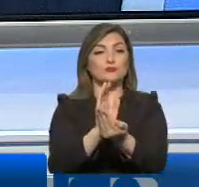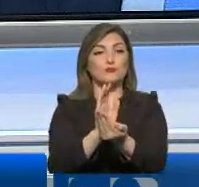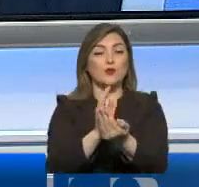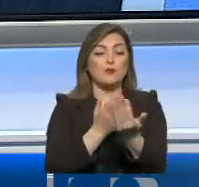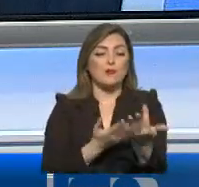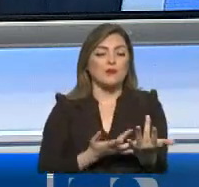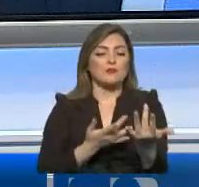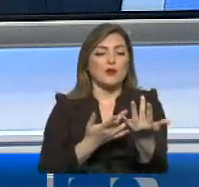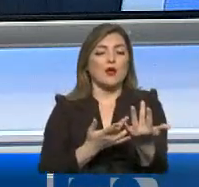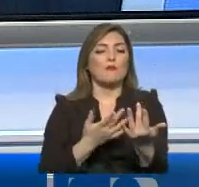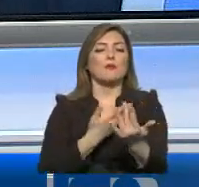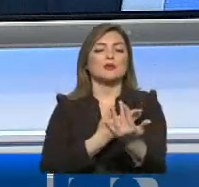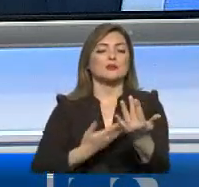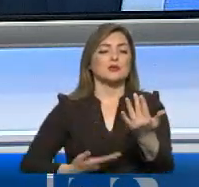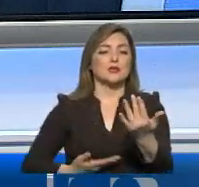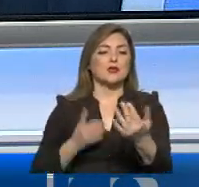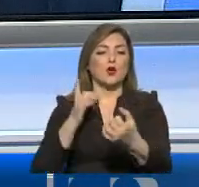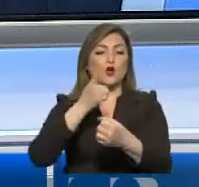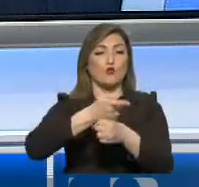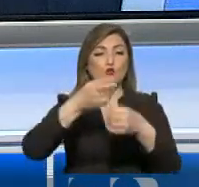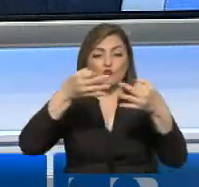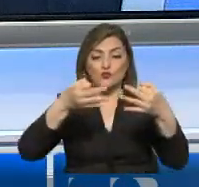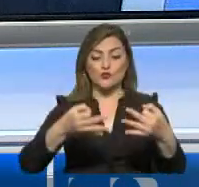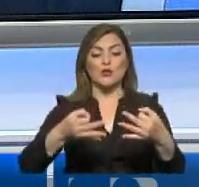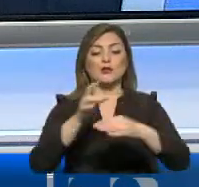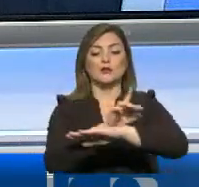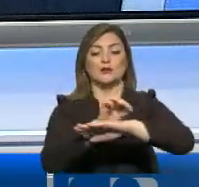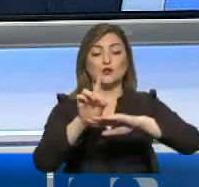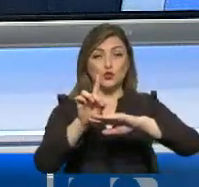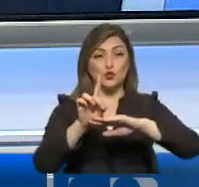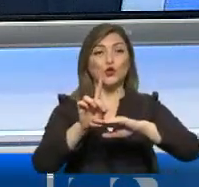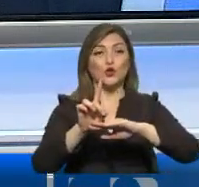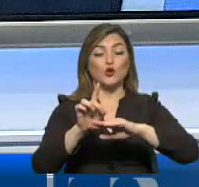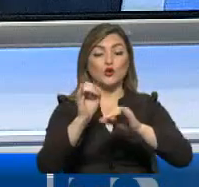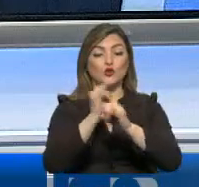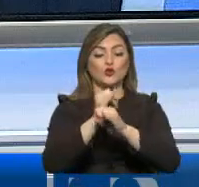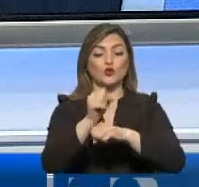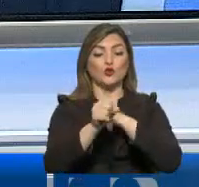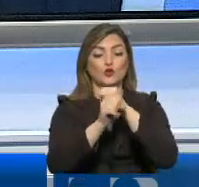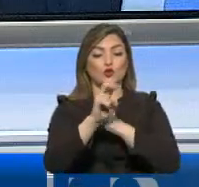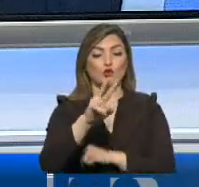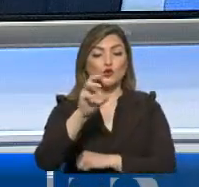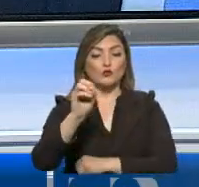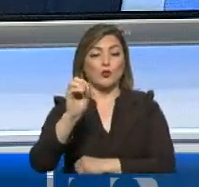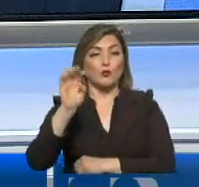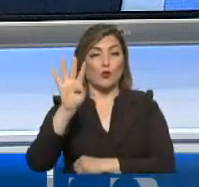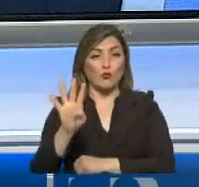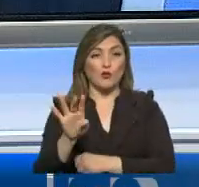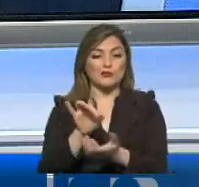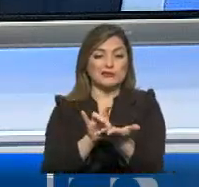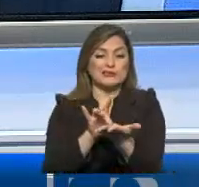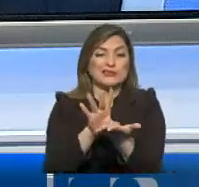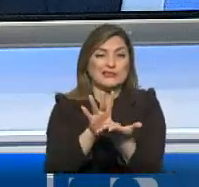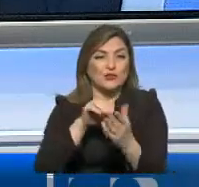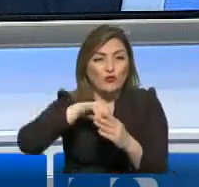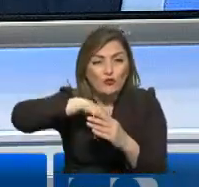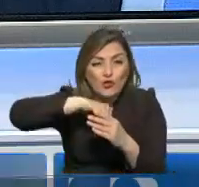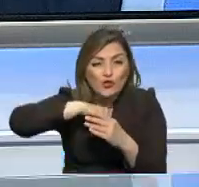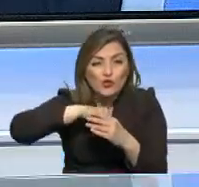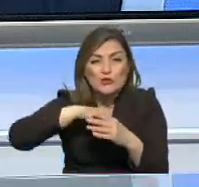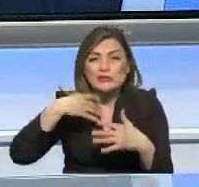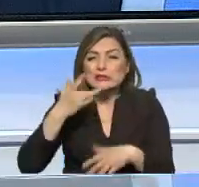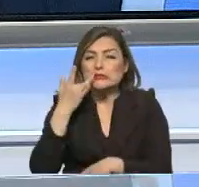decreto presidencial, fue director de la institución y en 2004 fue removido por irregularidades en el manejo de los fondos de los afiliados.